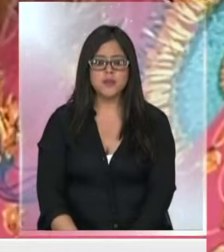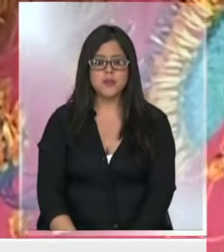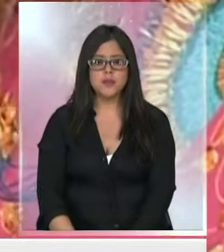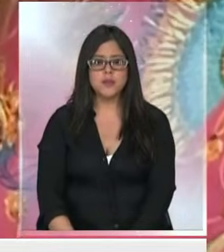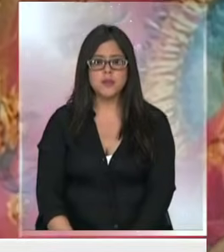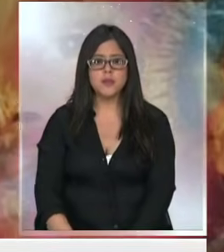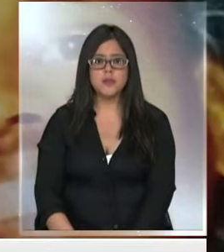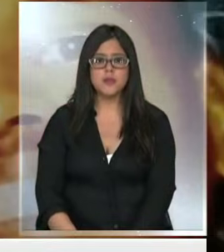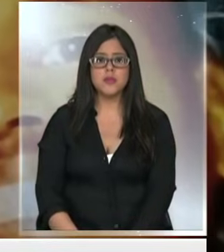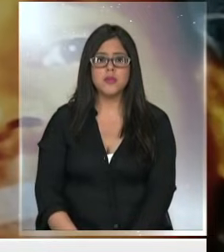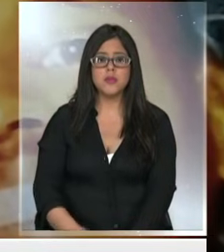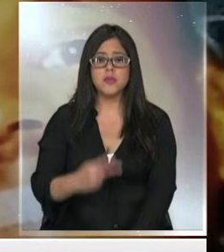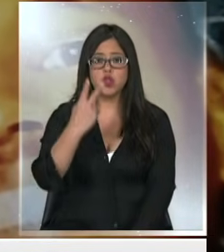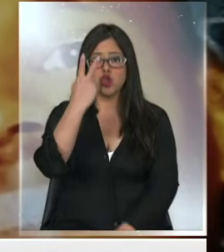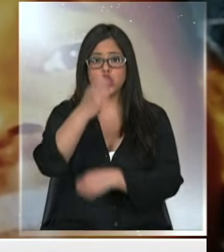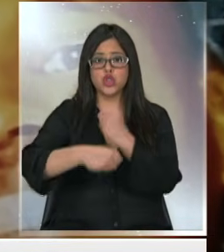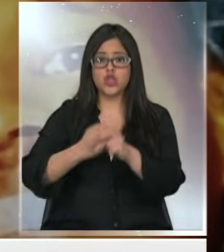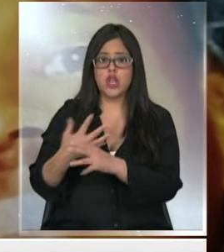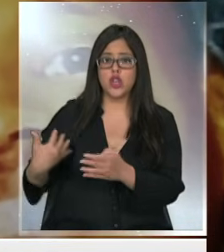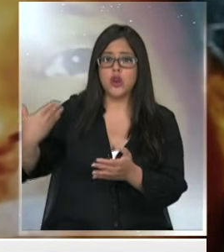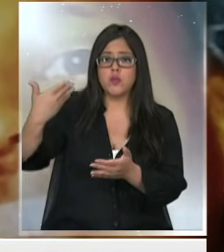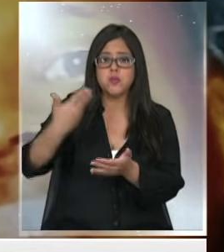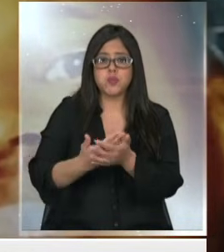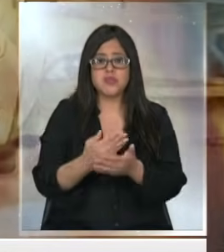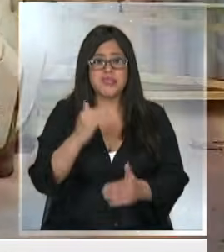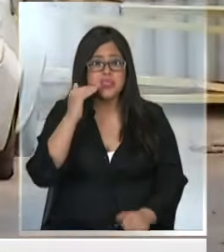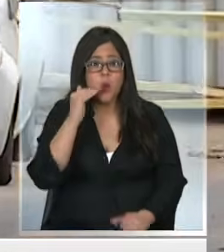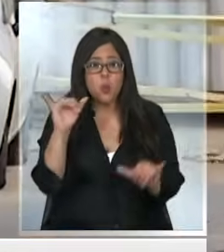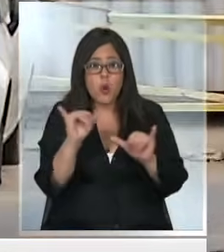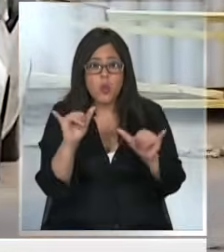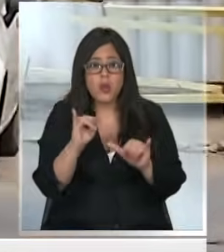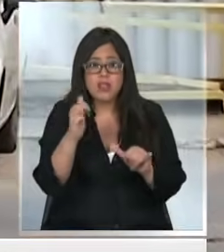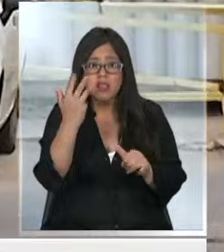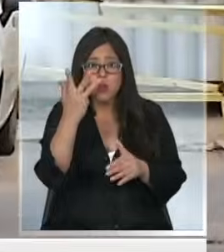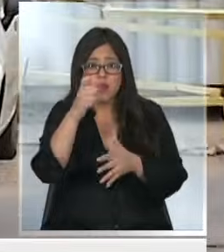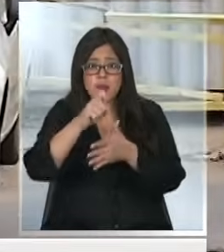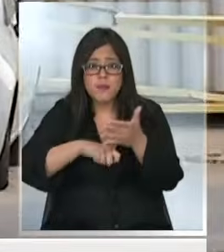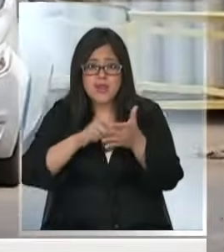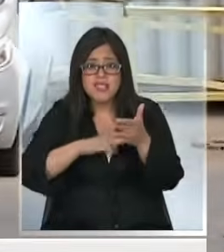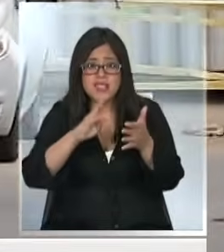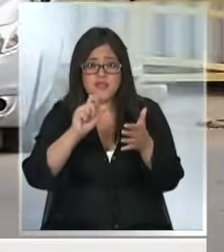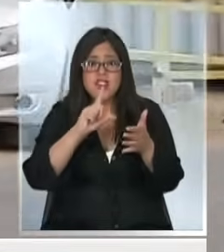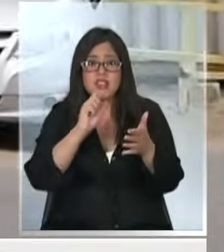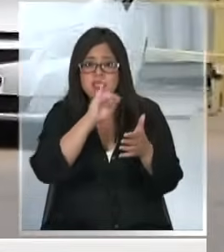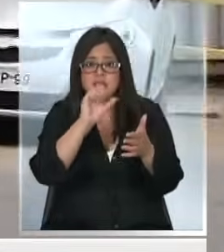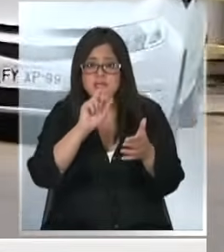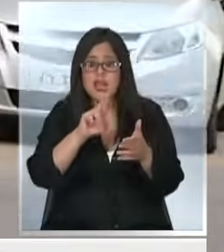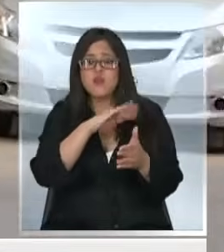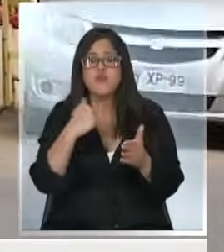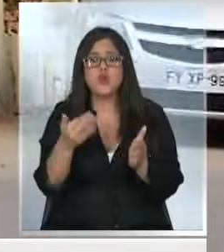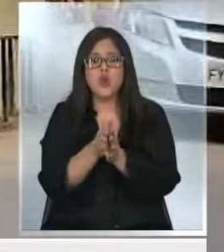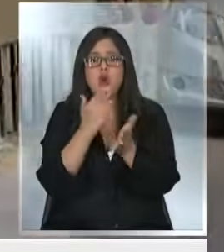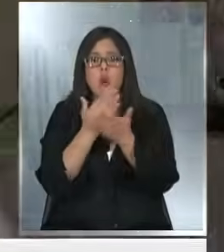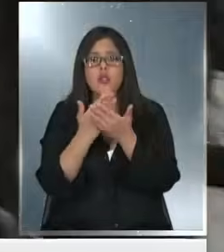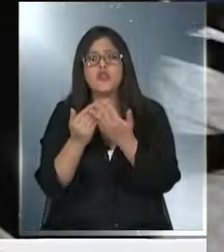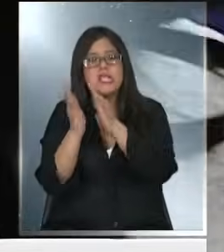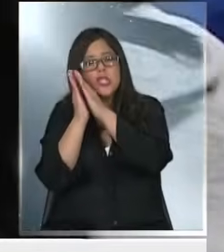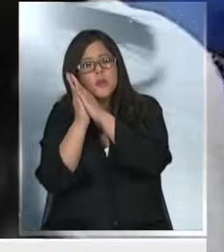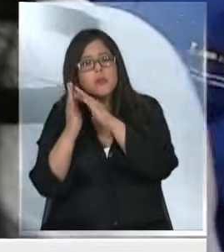Han pasado poco más de 2 años desde que Baltasar Díaz, bebé de 9 meses, perdió la vida mientras dormía junto con su